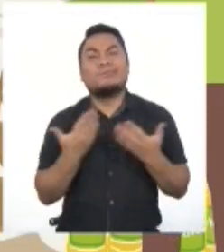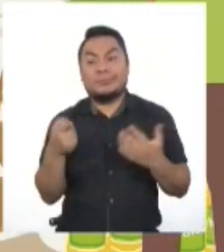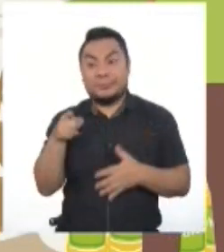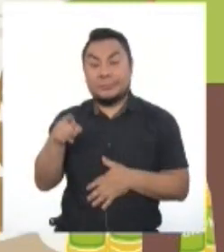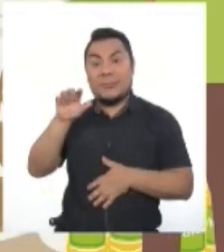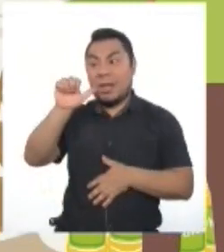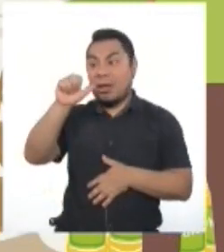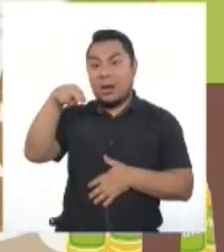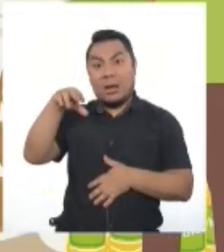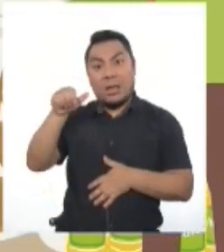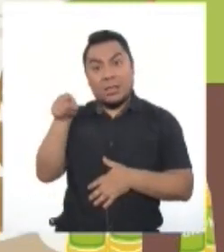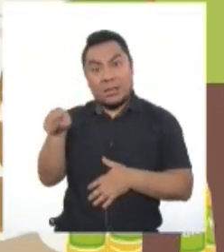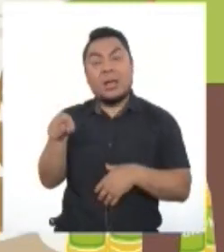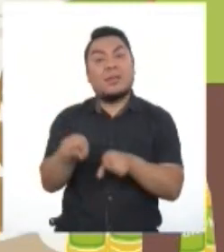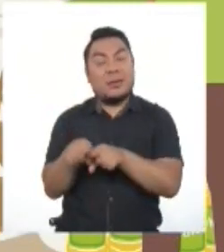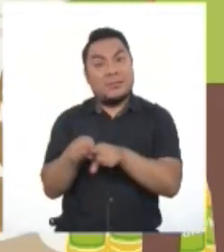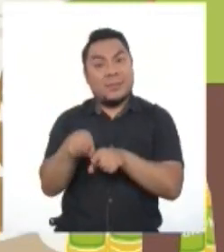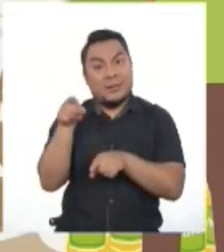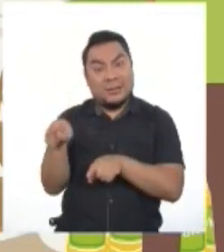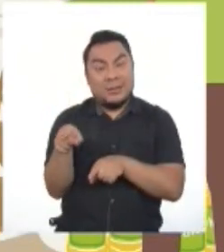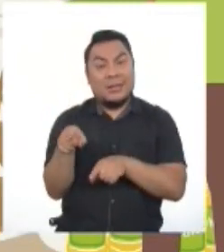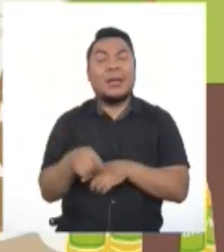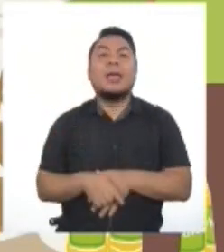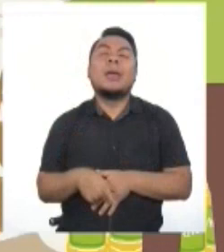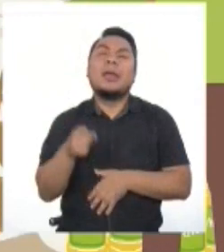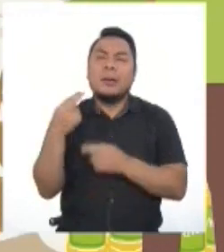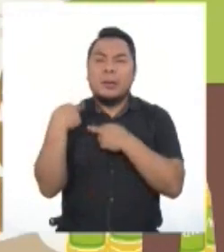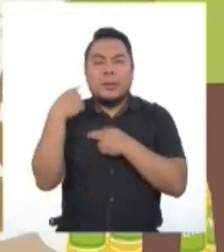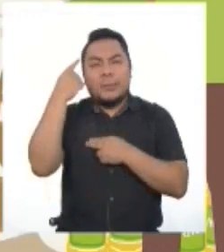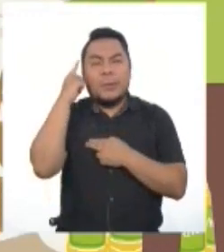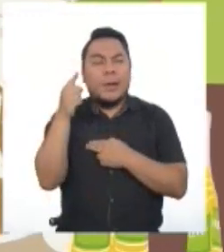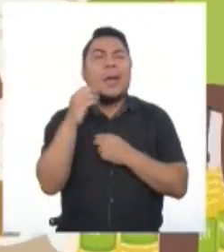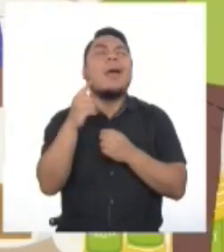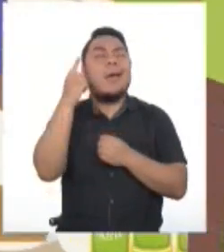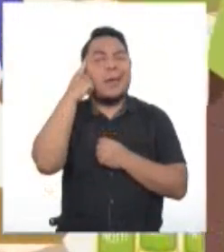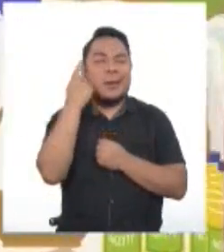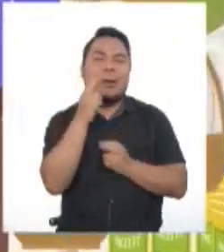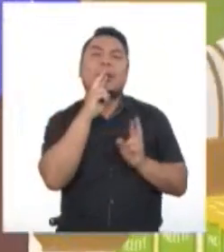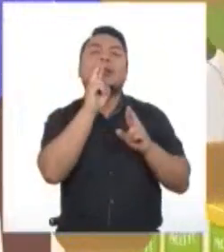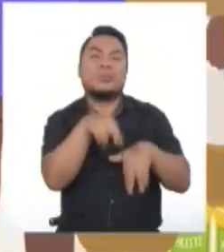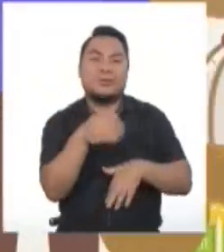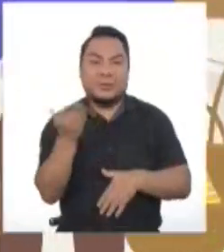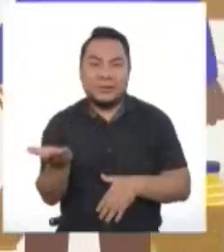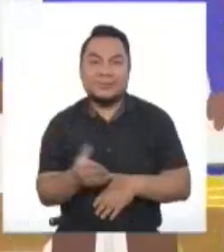Ana, también del comité, tiene una solución a nuestro problema.